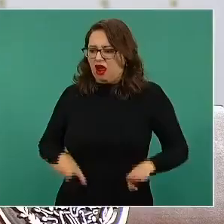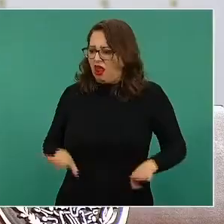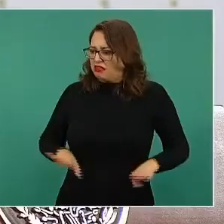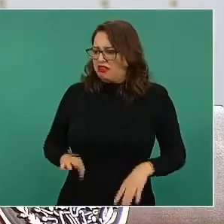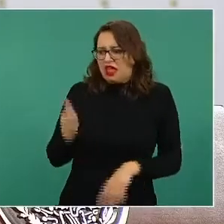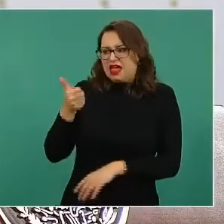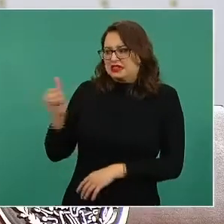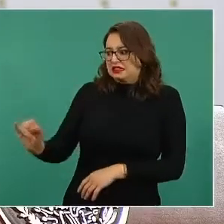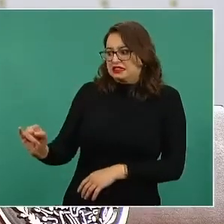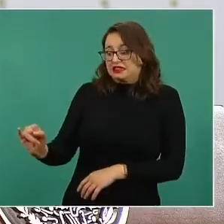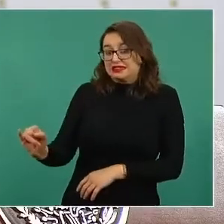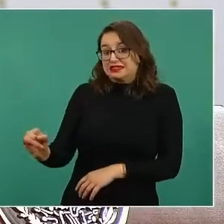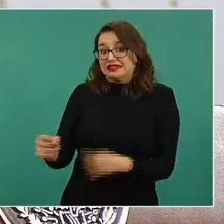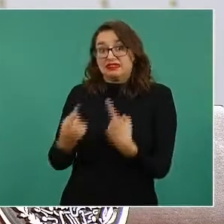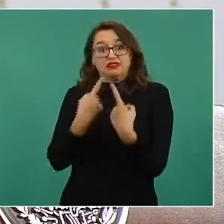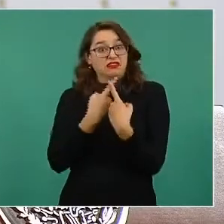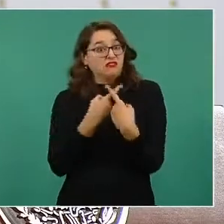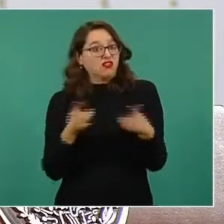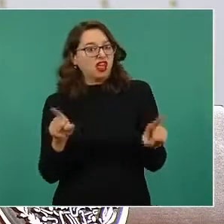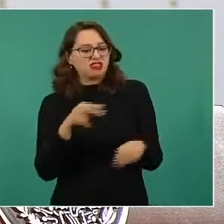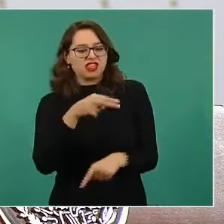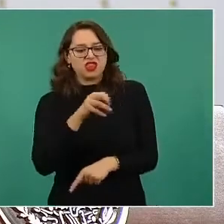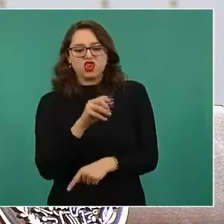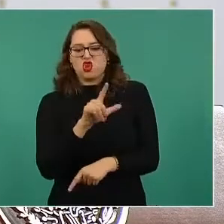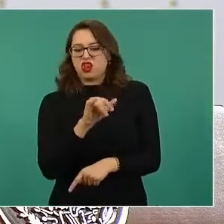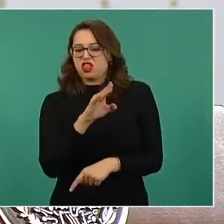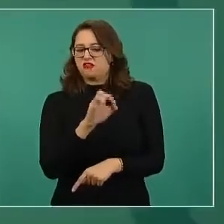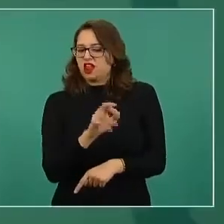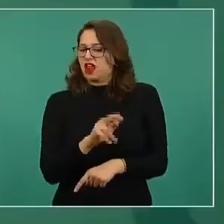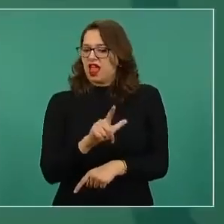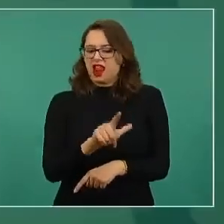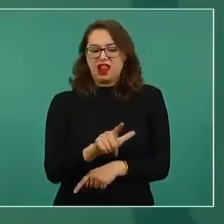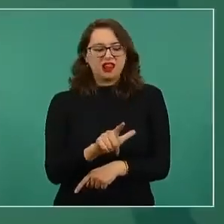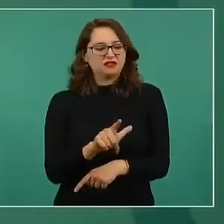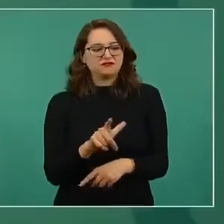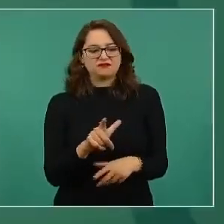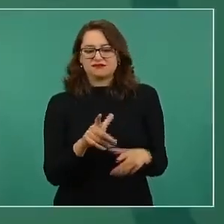Lo que sucedió en el periodo neoliberal es que surgieron